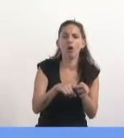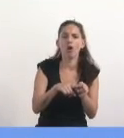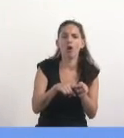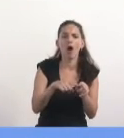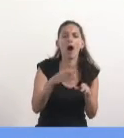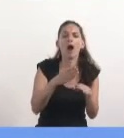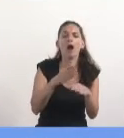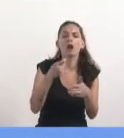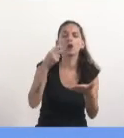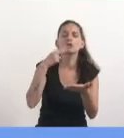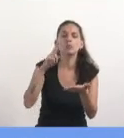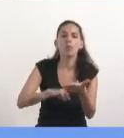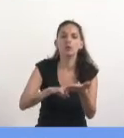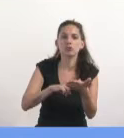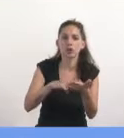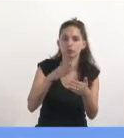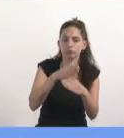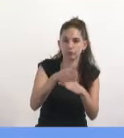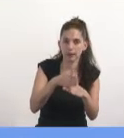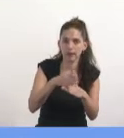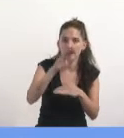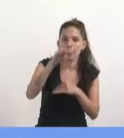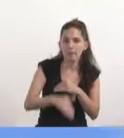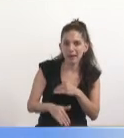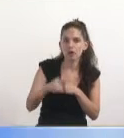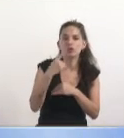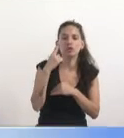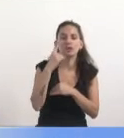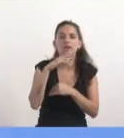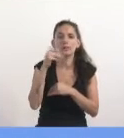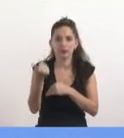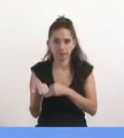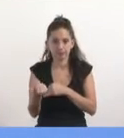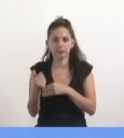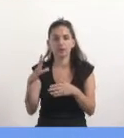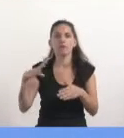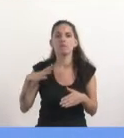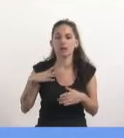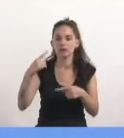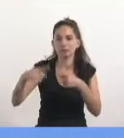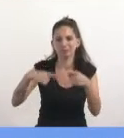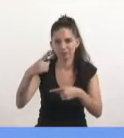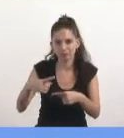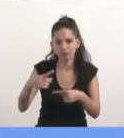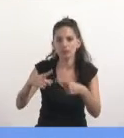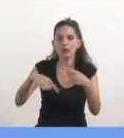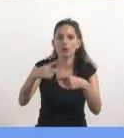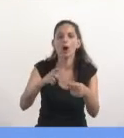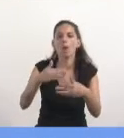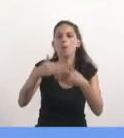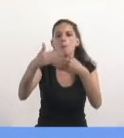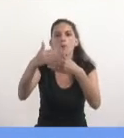que a los sellos, y se bajaba el IVA. Todavía falta instrumental. Y venimos haciendo reformas y